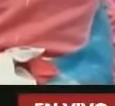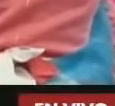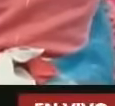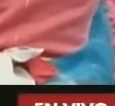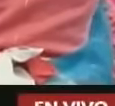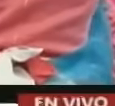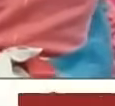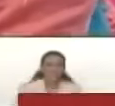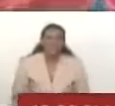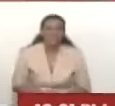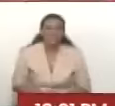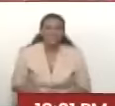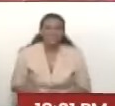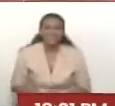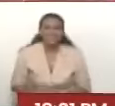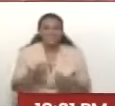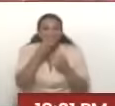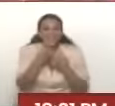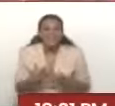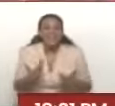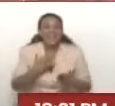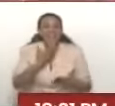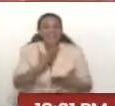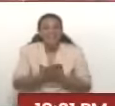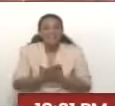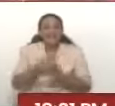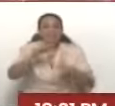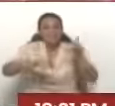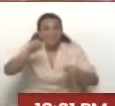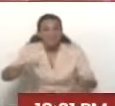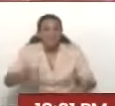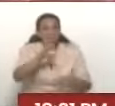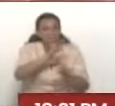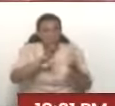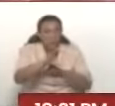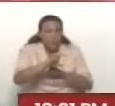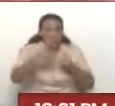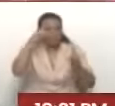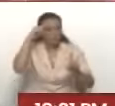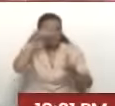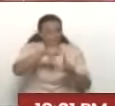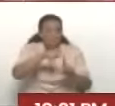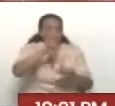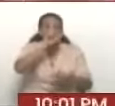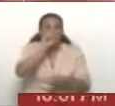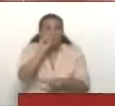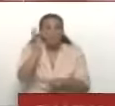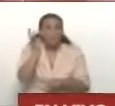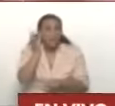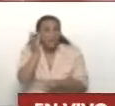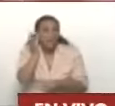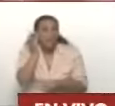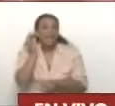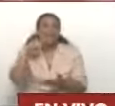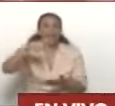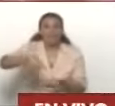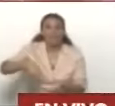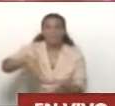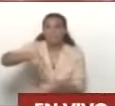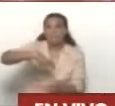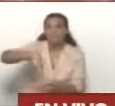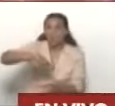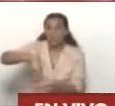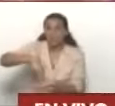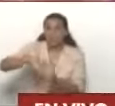revolución bolivariana. Es una belleza. Le agradezco a todos los cultores y cultoras. Maturín,